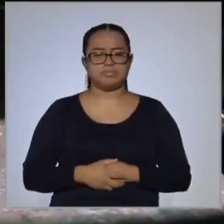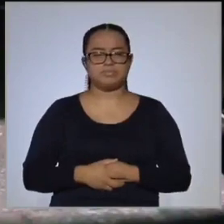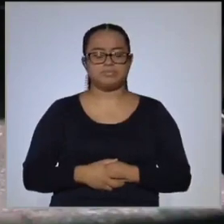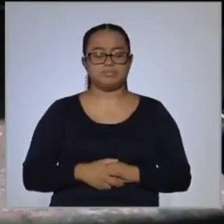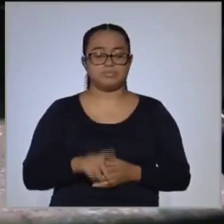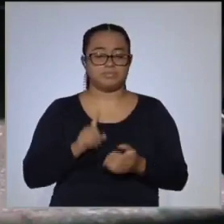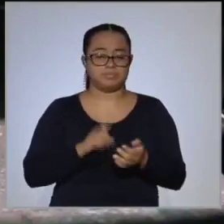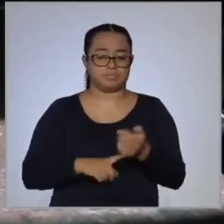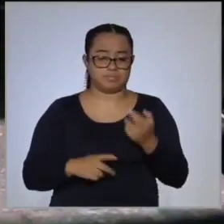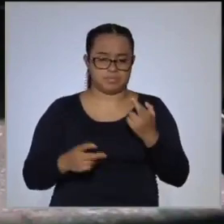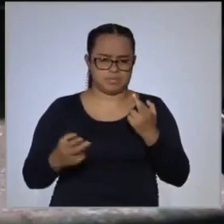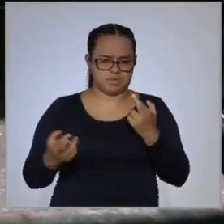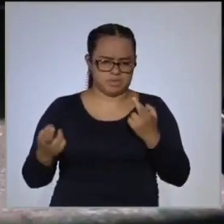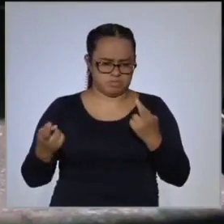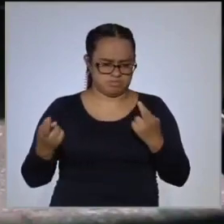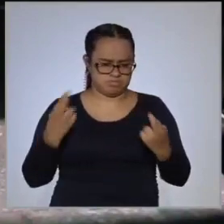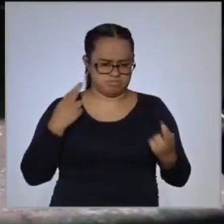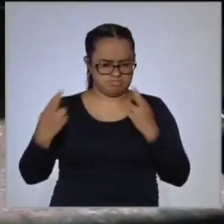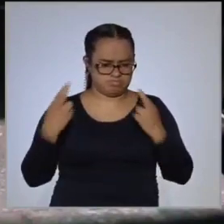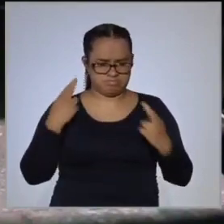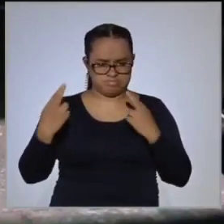Resuena.